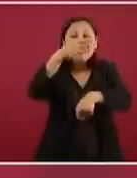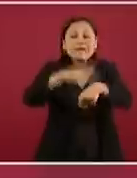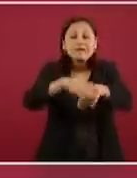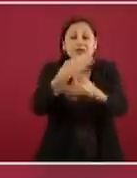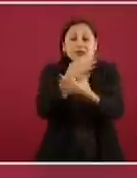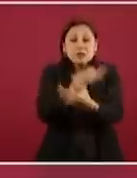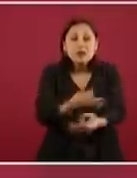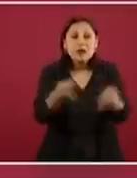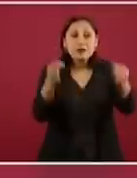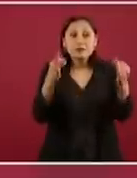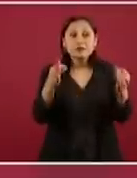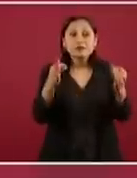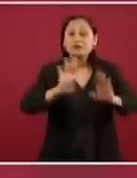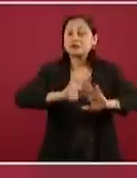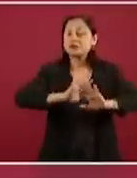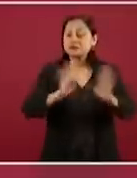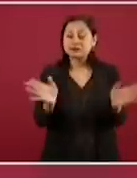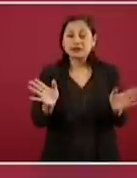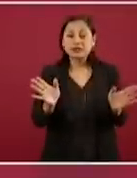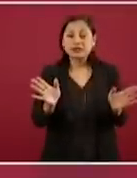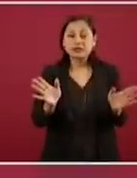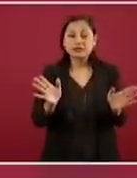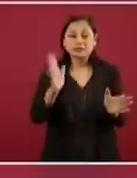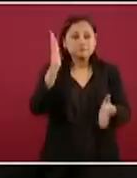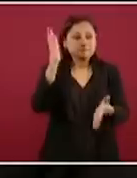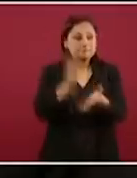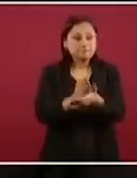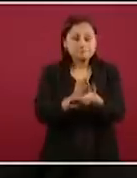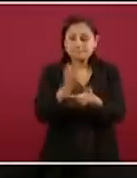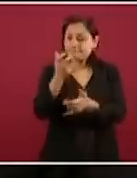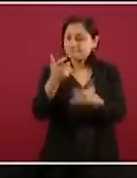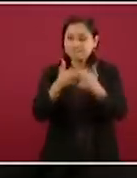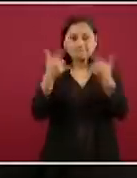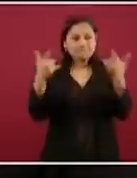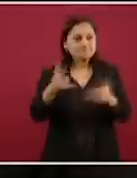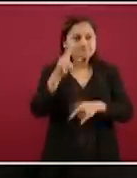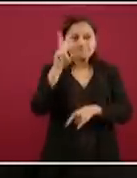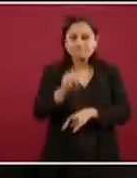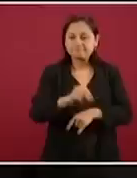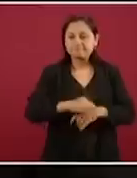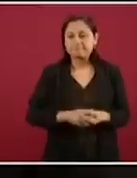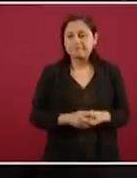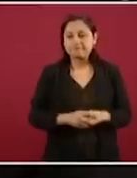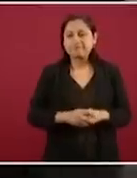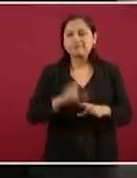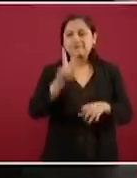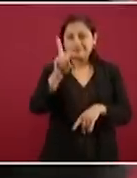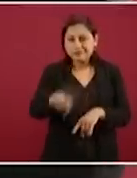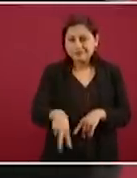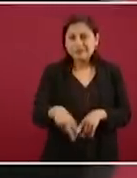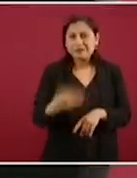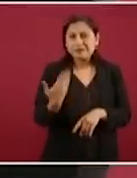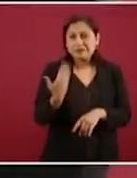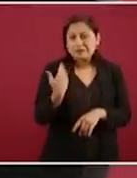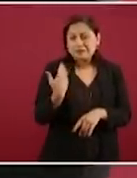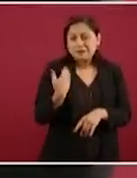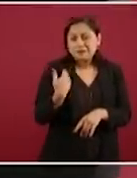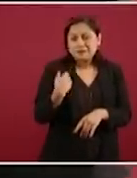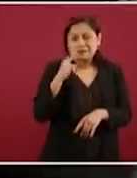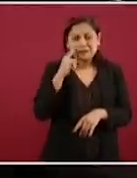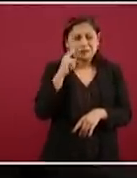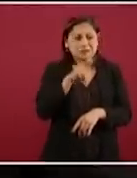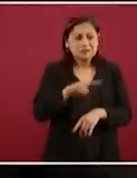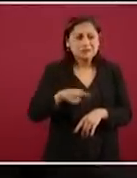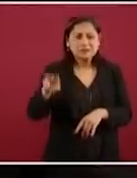hasta hace poco era triste ver las estafas en las cajas de